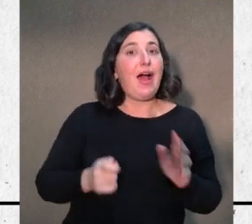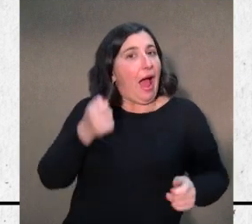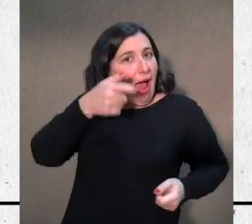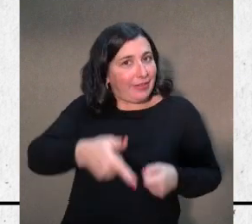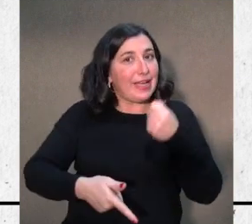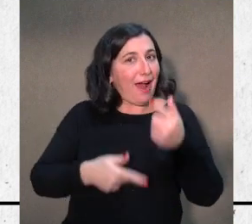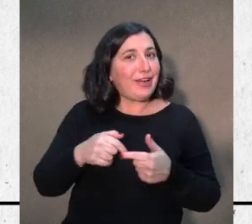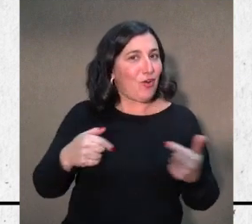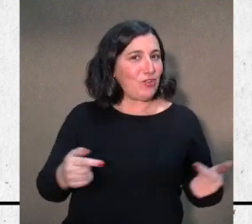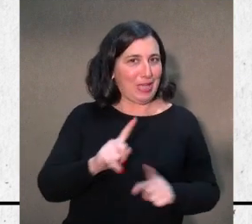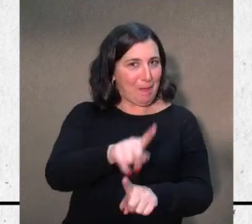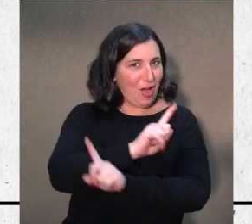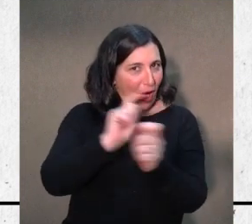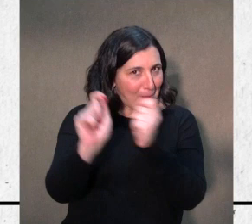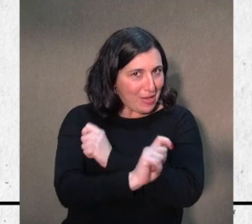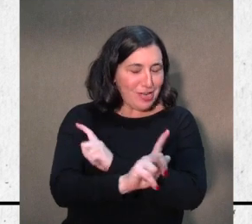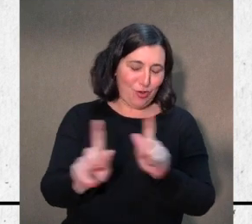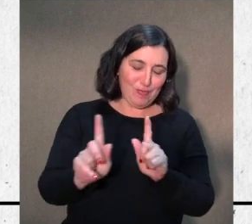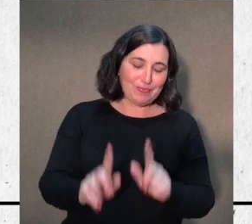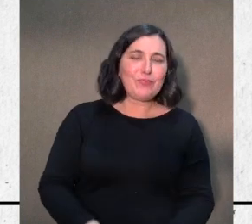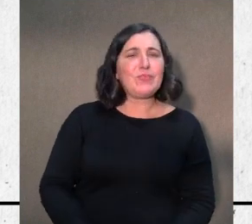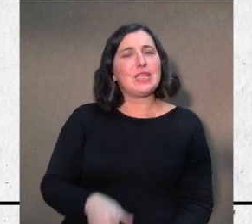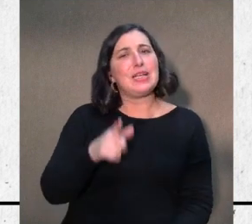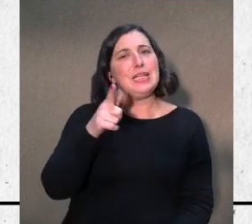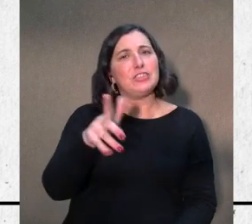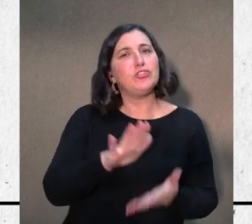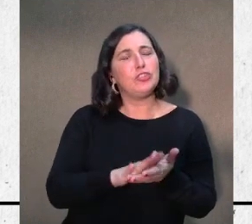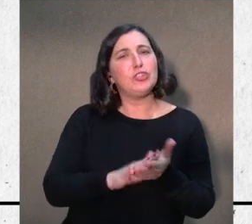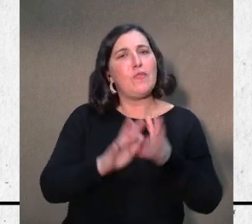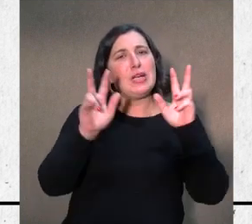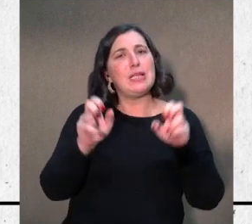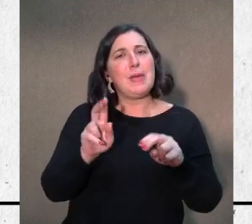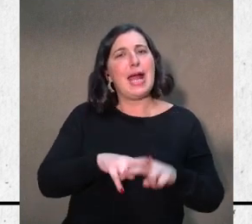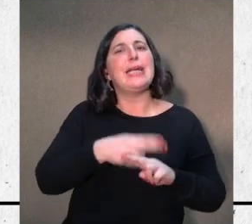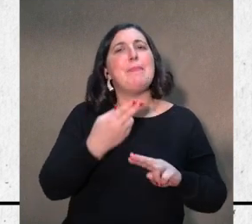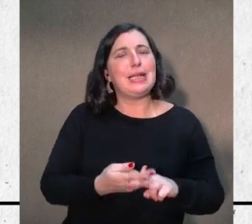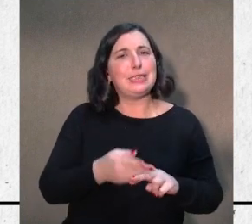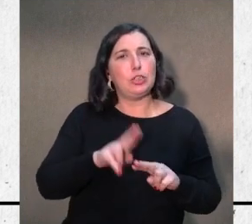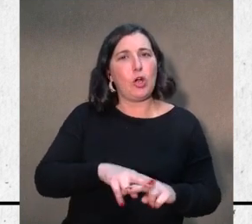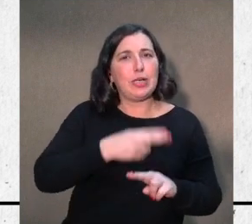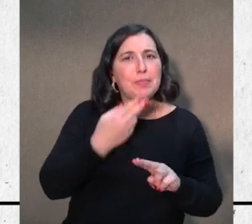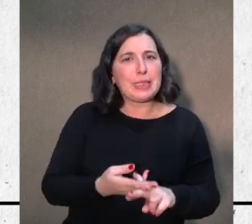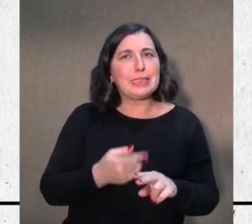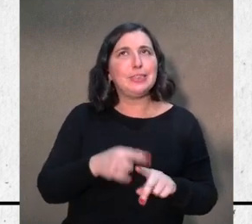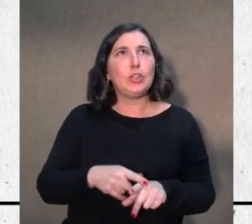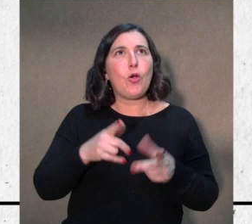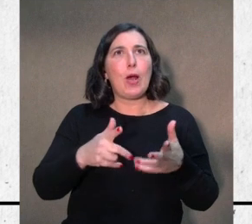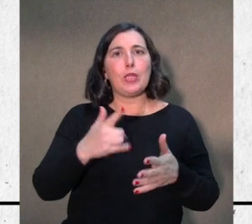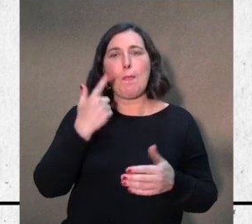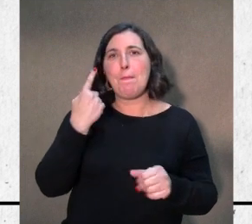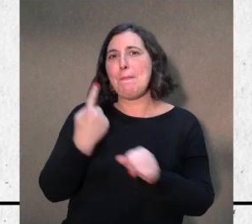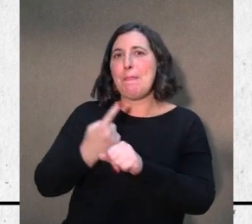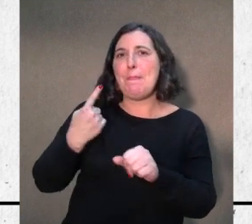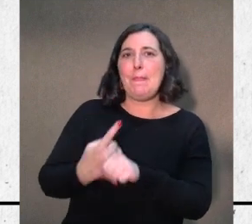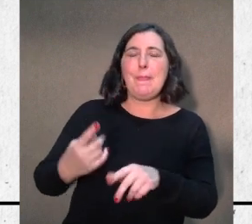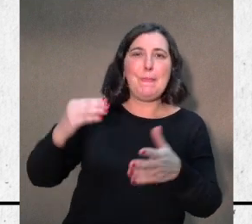repetición siempre es la primera vez, además, ¿no? Cuando uno ejecuta o cuando uno toca un instrumento, cuando uno actúa, siempre es cómo reproducir eso de